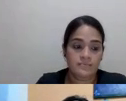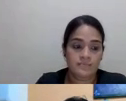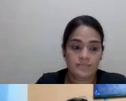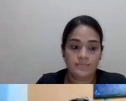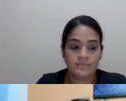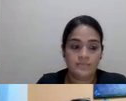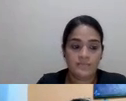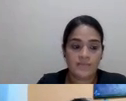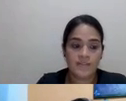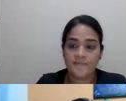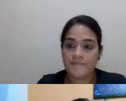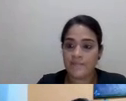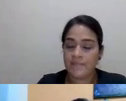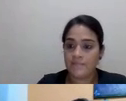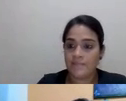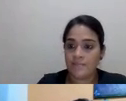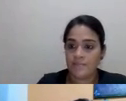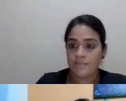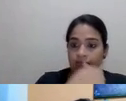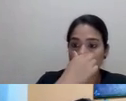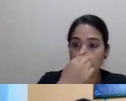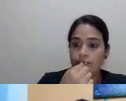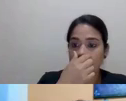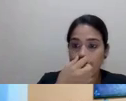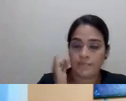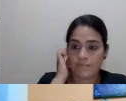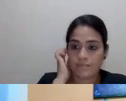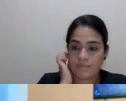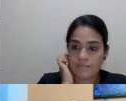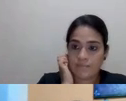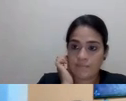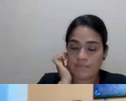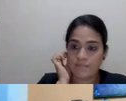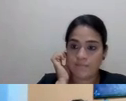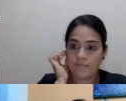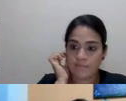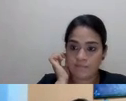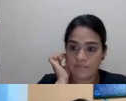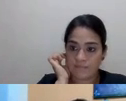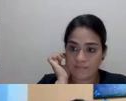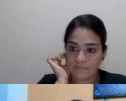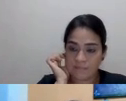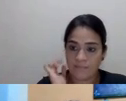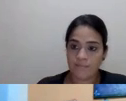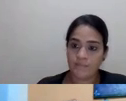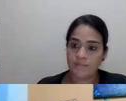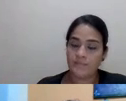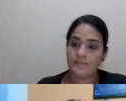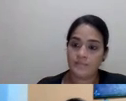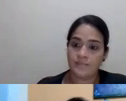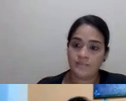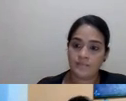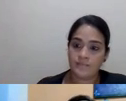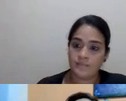100 tomarlas, como pueden hacer un banco de 20 preguntas y que solo aparezcan 10, solo